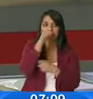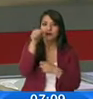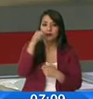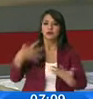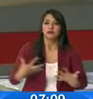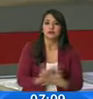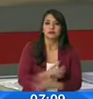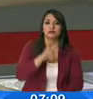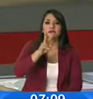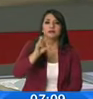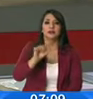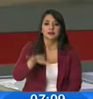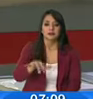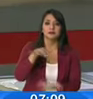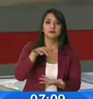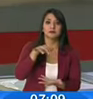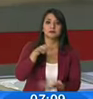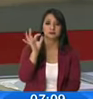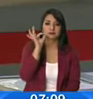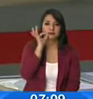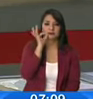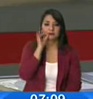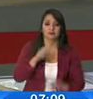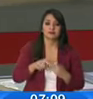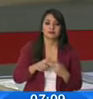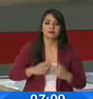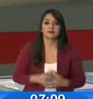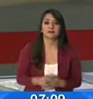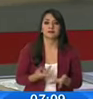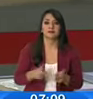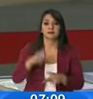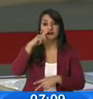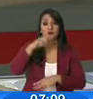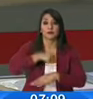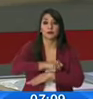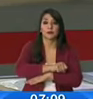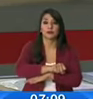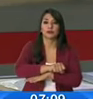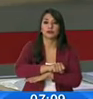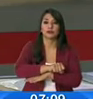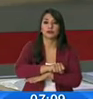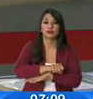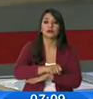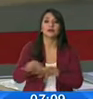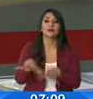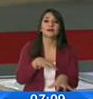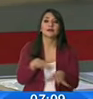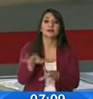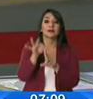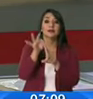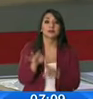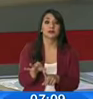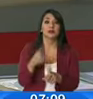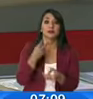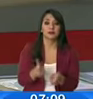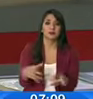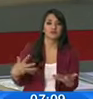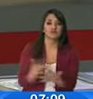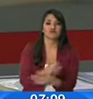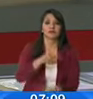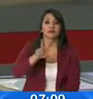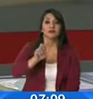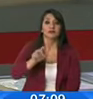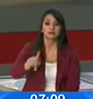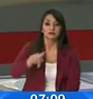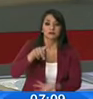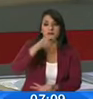kilos de marihuana, mientras que en Sucumbíos, un operativo denominado Tierra Fértil, pues decomisó 30 kilos